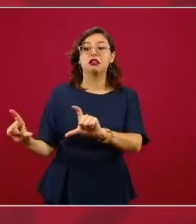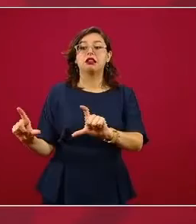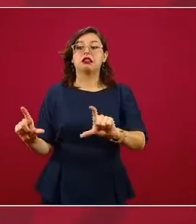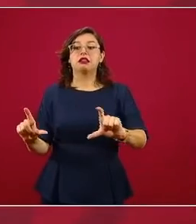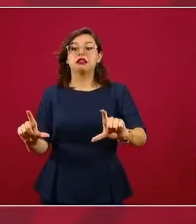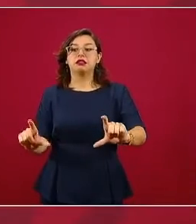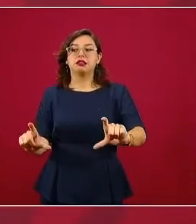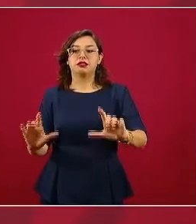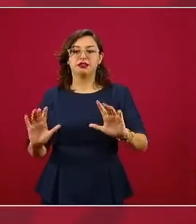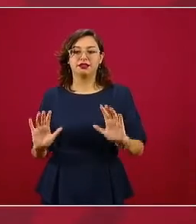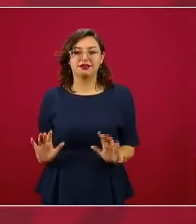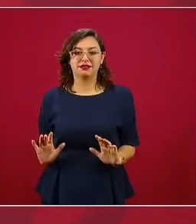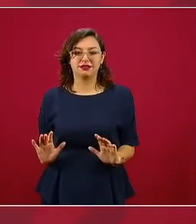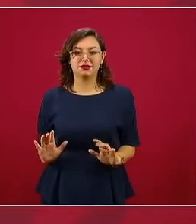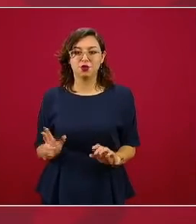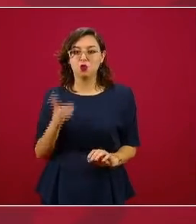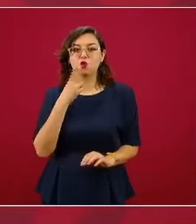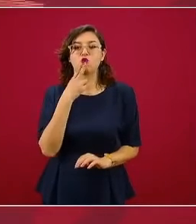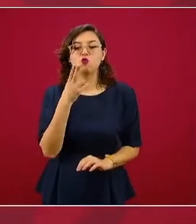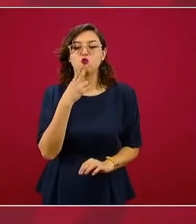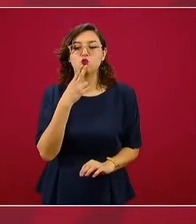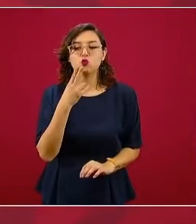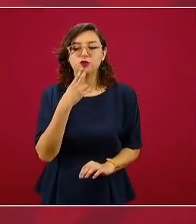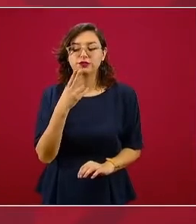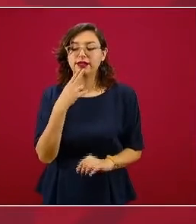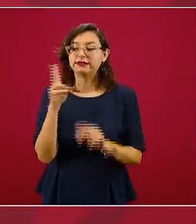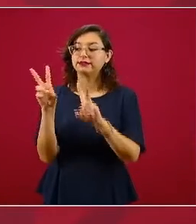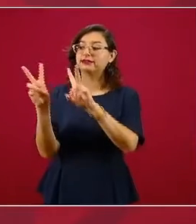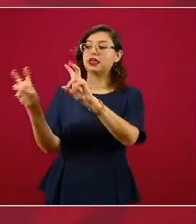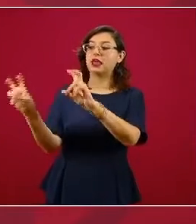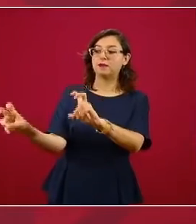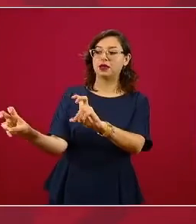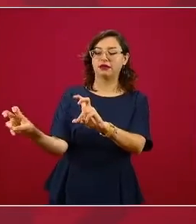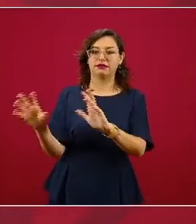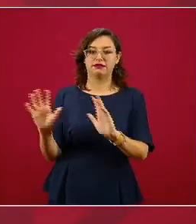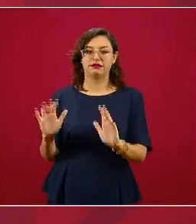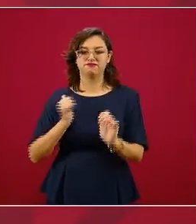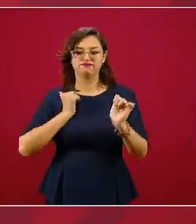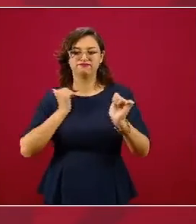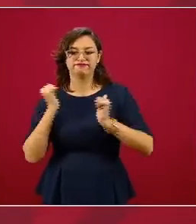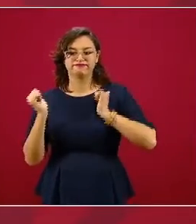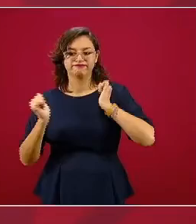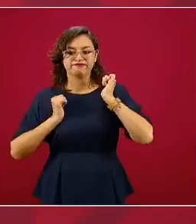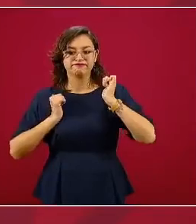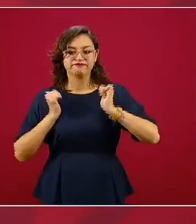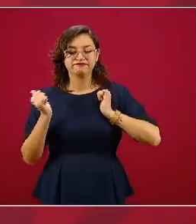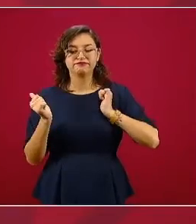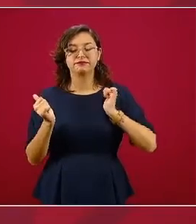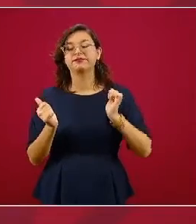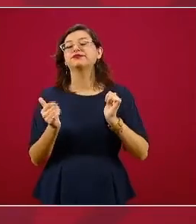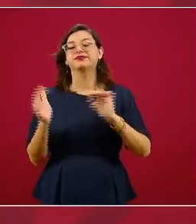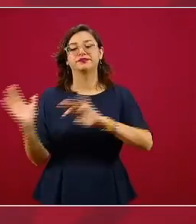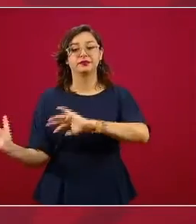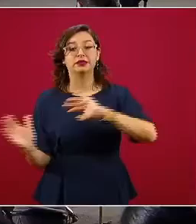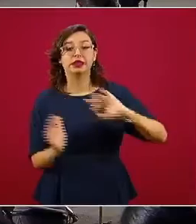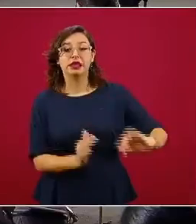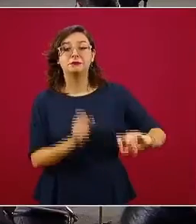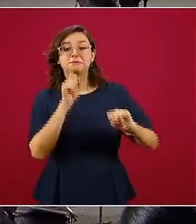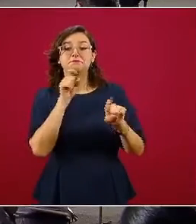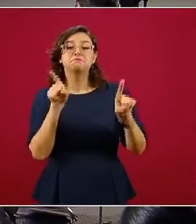agarran de bandera estas causas, ¿no?, lo que hablábamos del CONACYT,